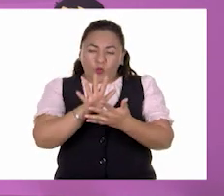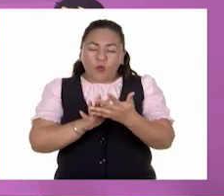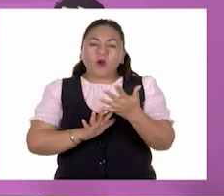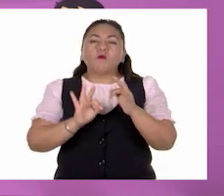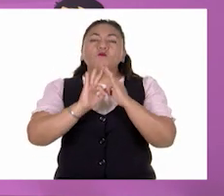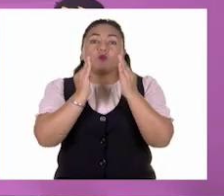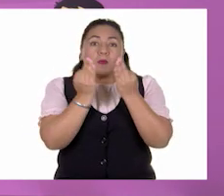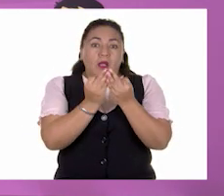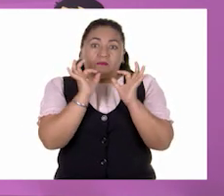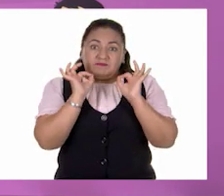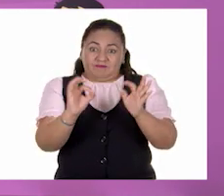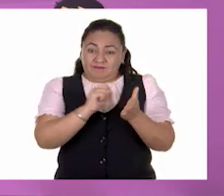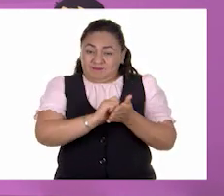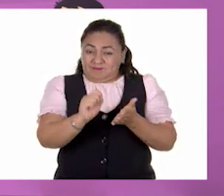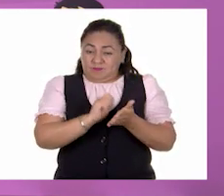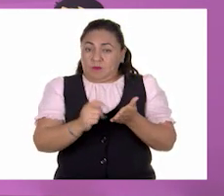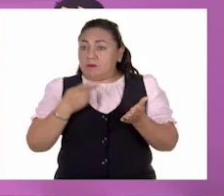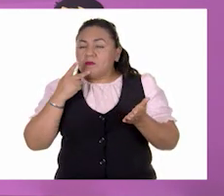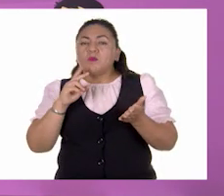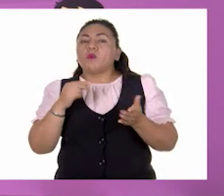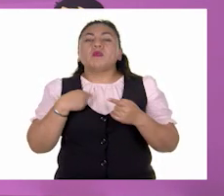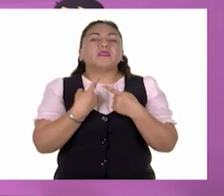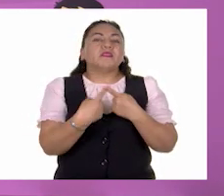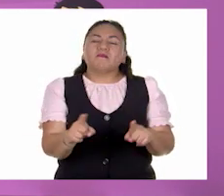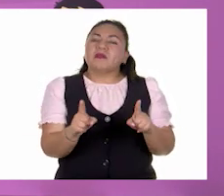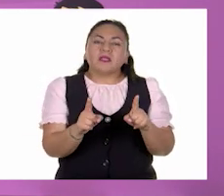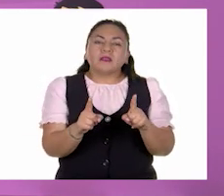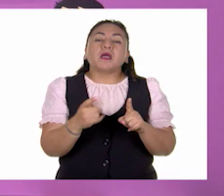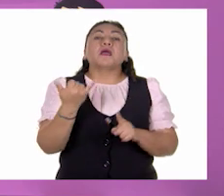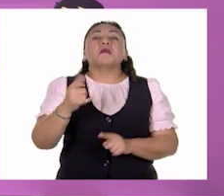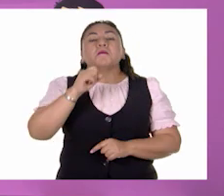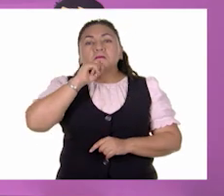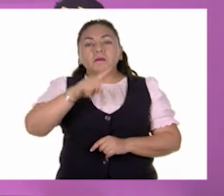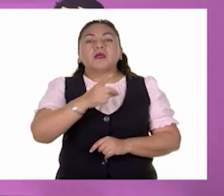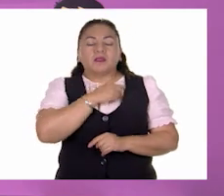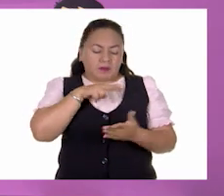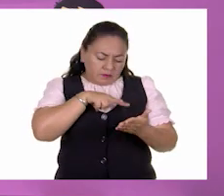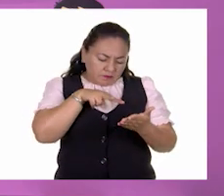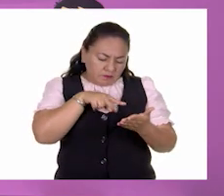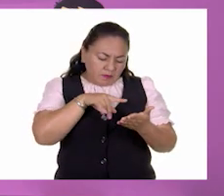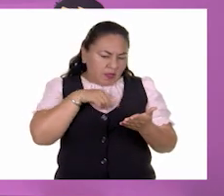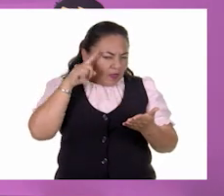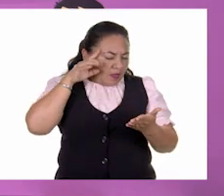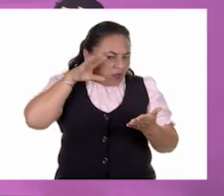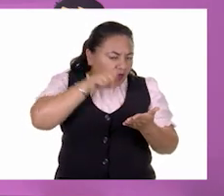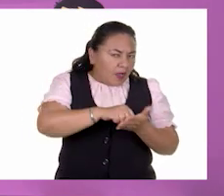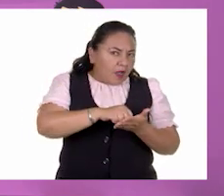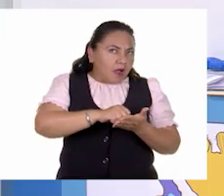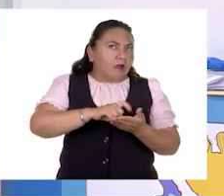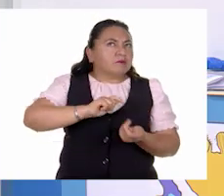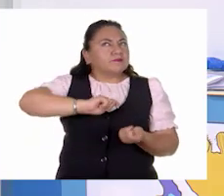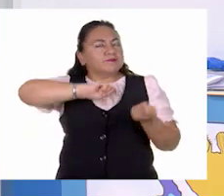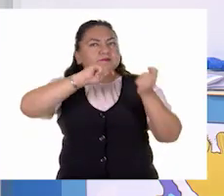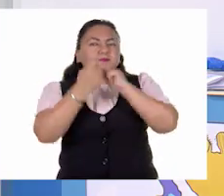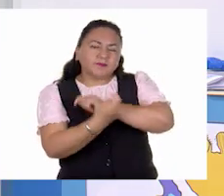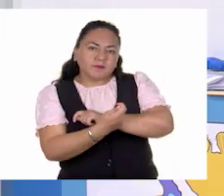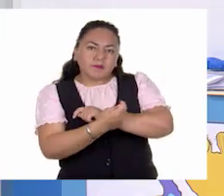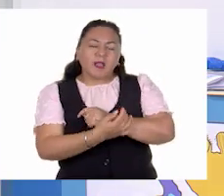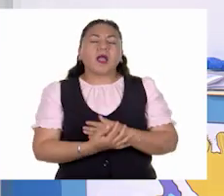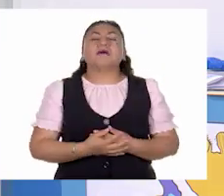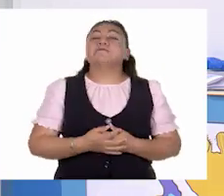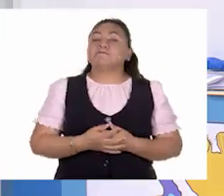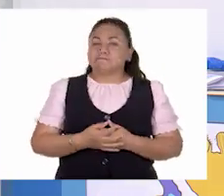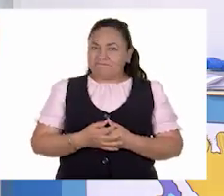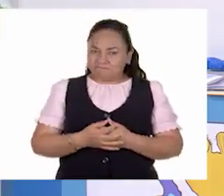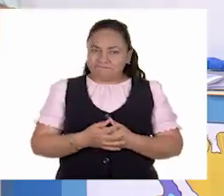de manera distinta a como hablamos todos los días. Y también tenemos que interpretarlos de manera diferente. Muy bien,